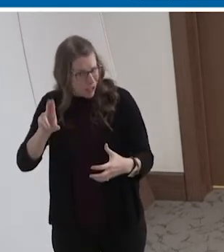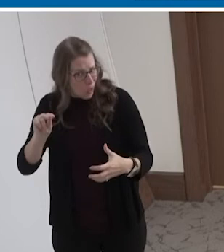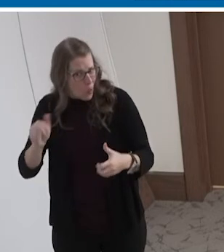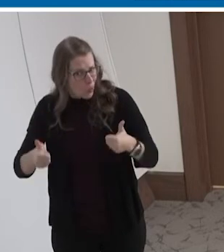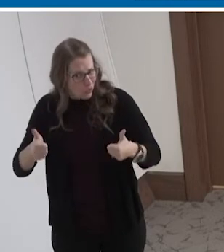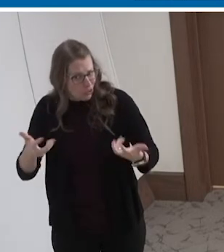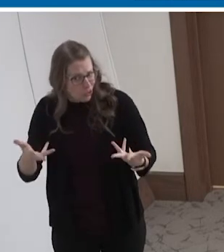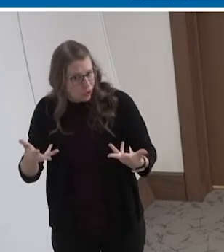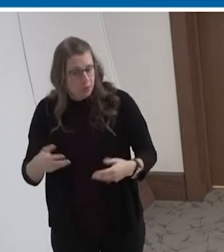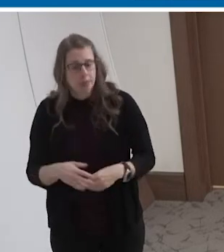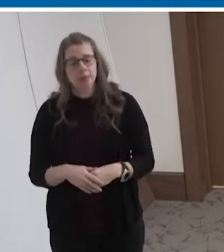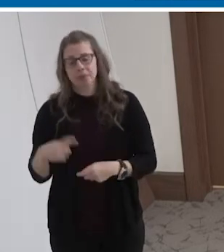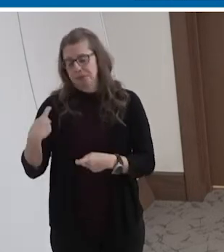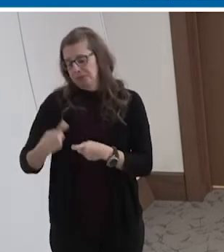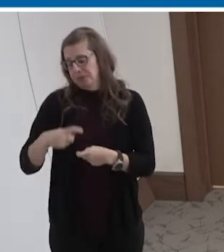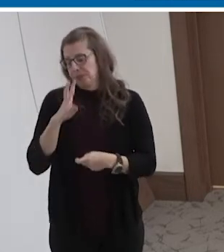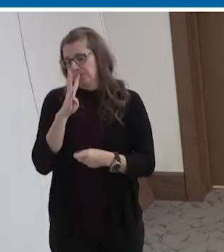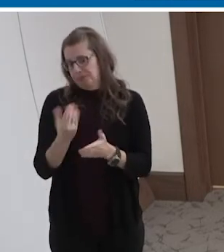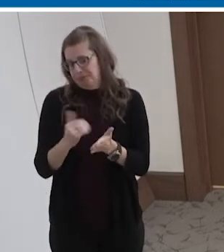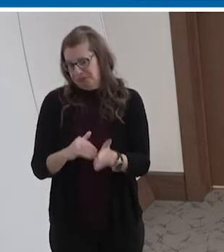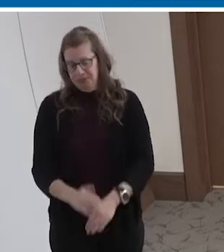mucho de que si